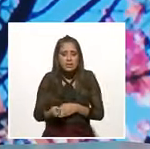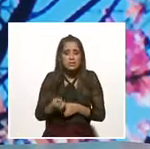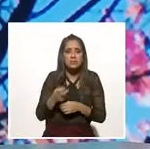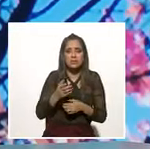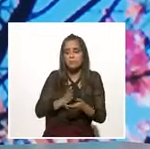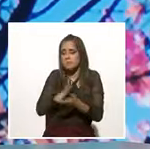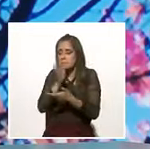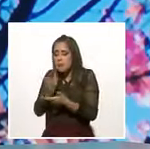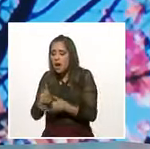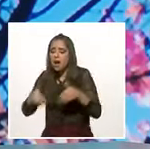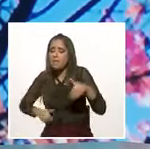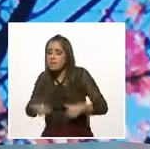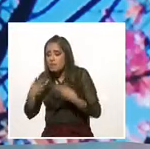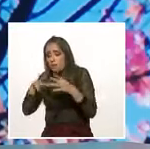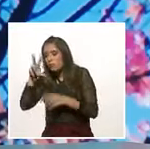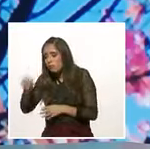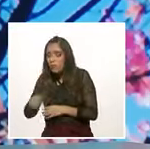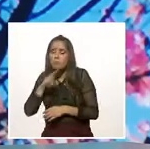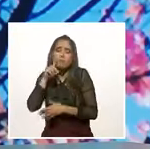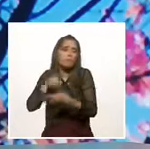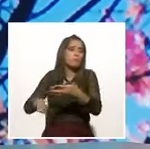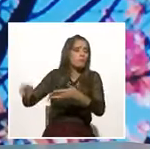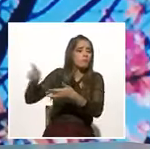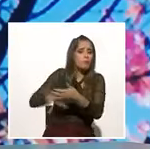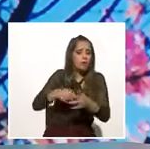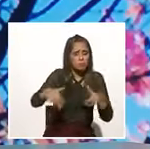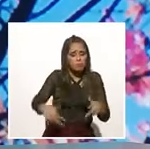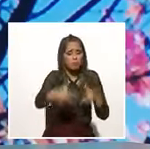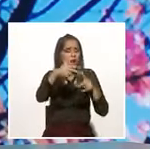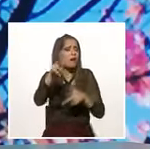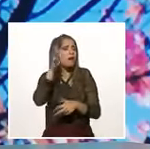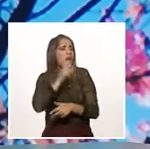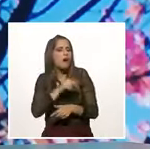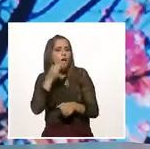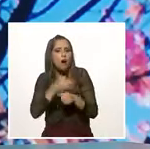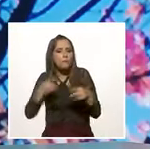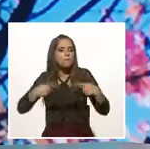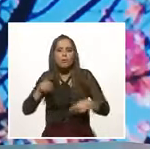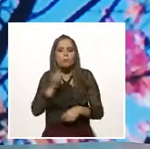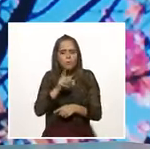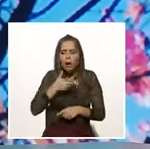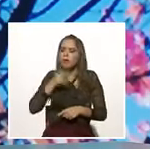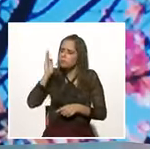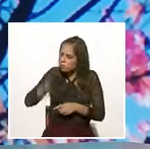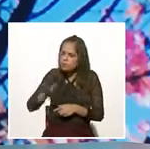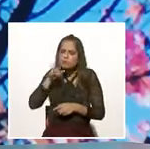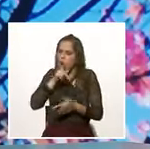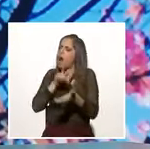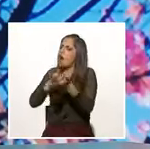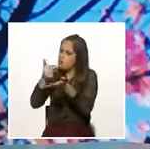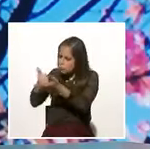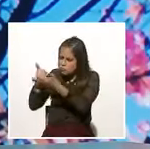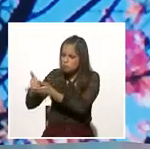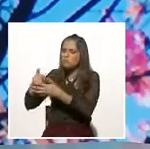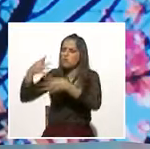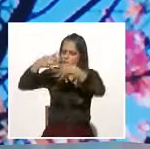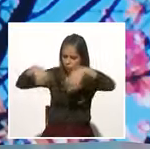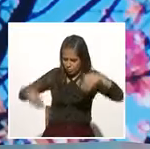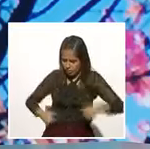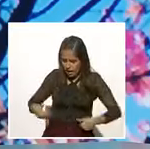más aceptación. Hoy vamos a hablar de una obra que comienza en esta modalidad híbrida de la que ya habíamos hablado, Marisa, en la que